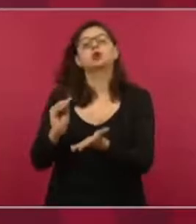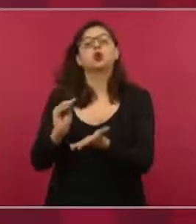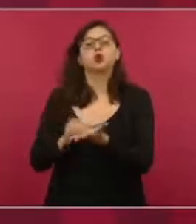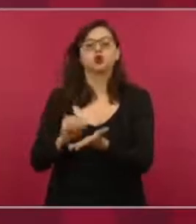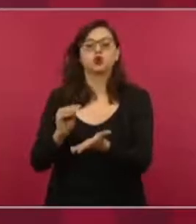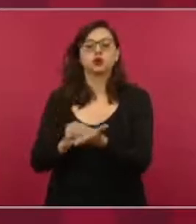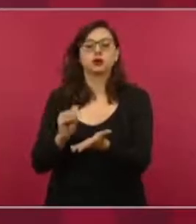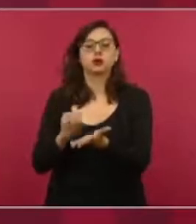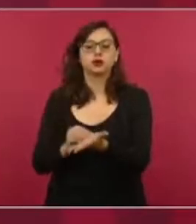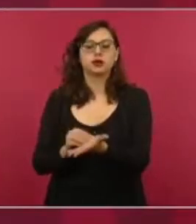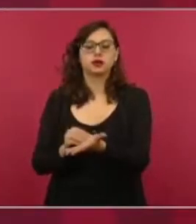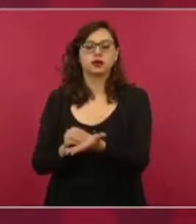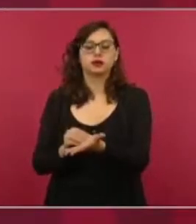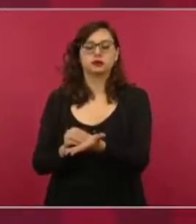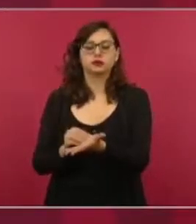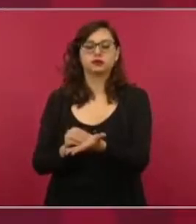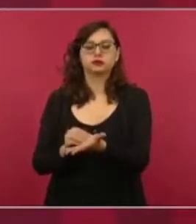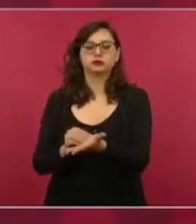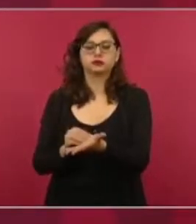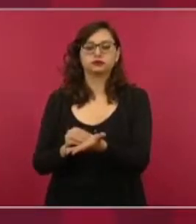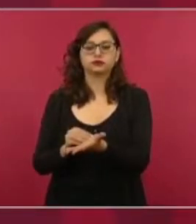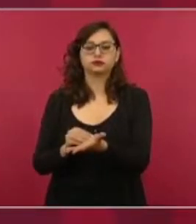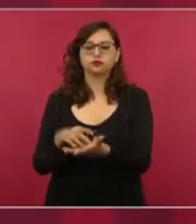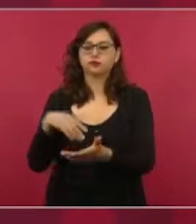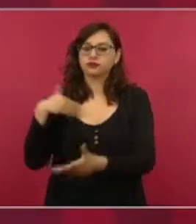va a tener